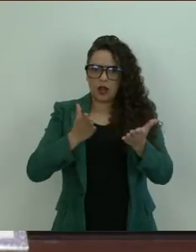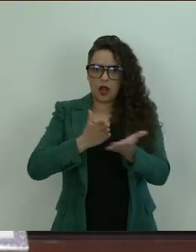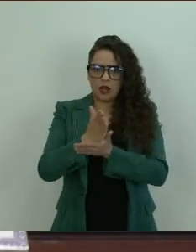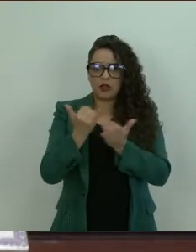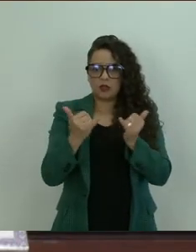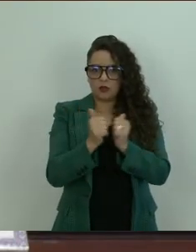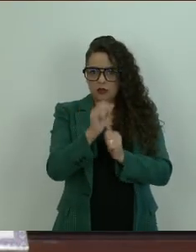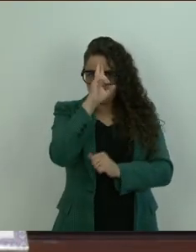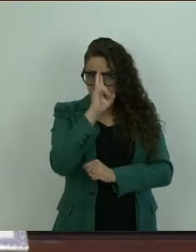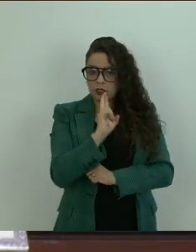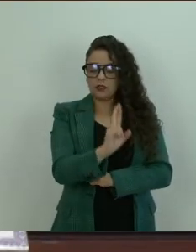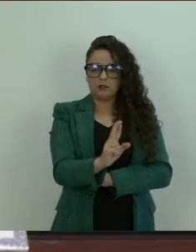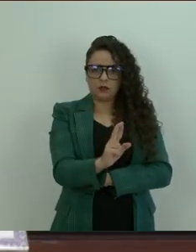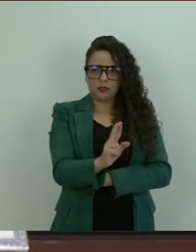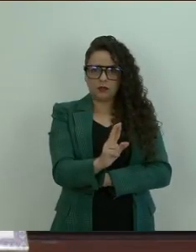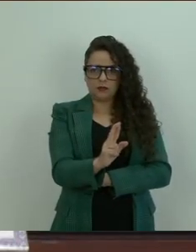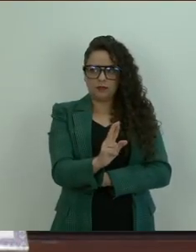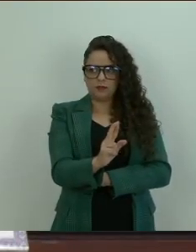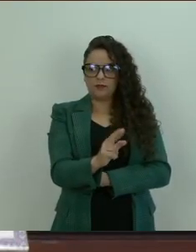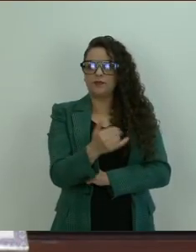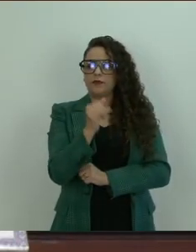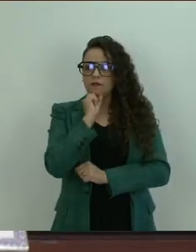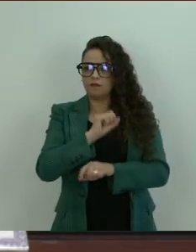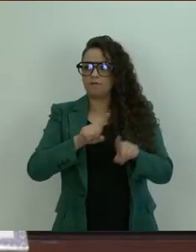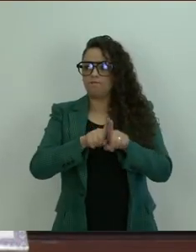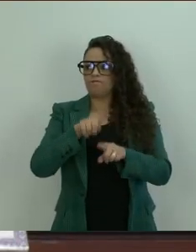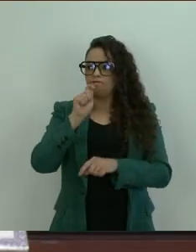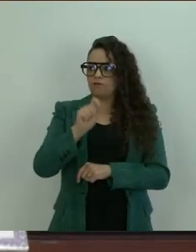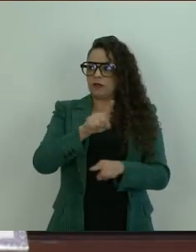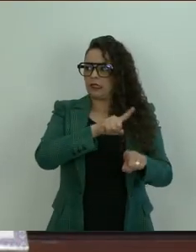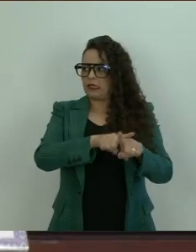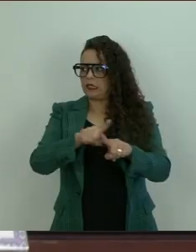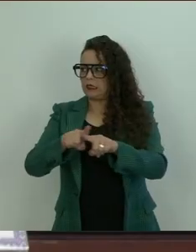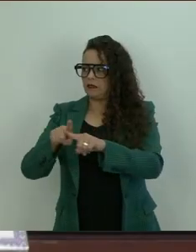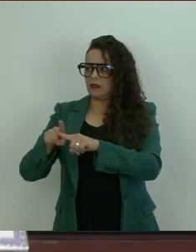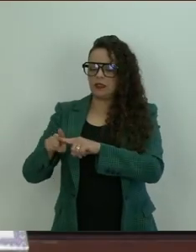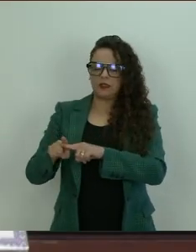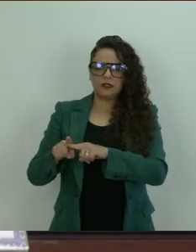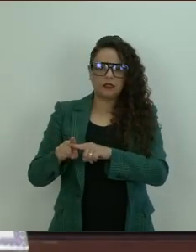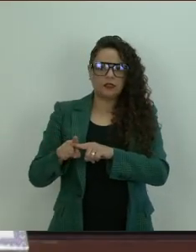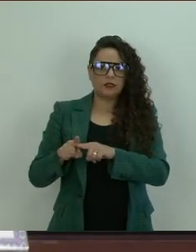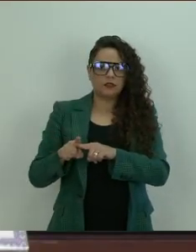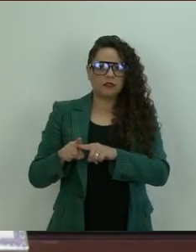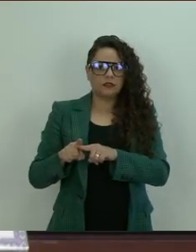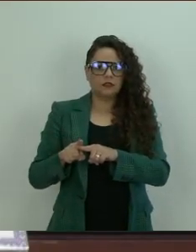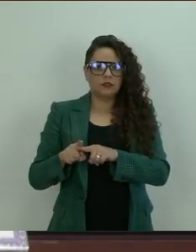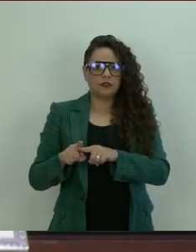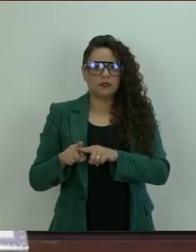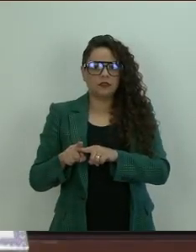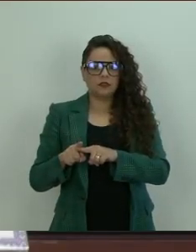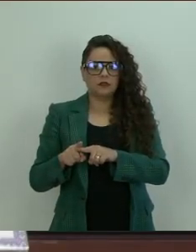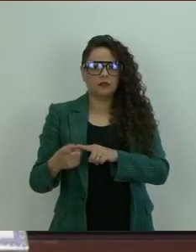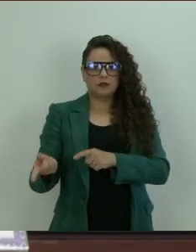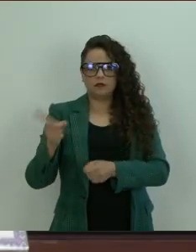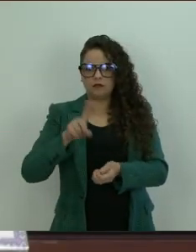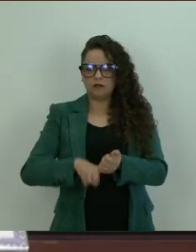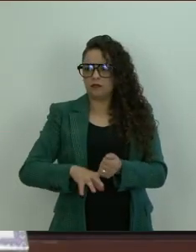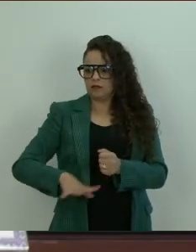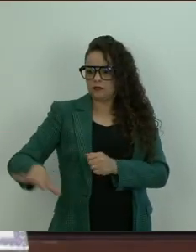respetuoso. Asimismo, derivado de una gran cantidad de la cadena impugnativa,